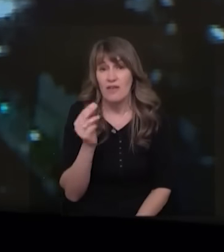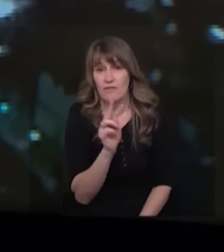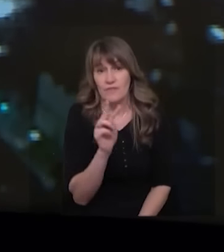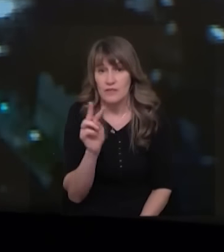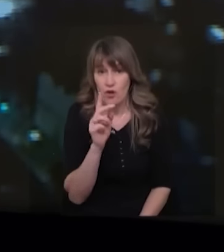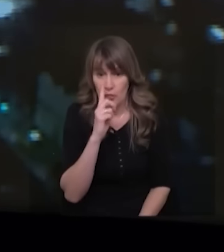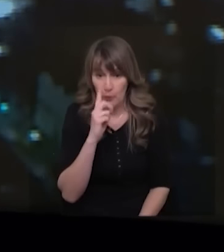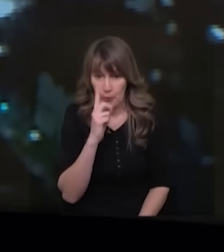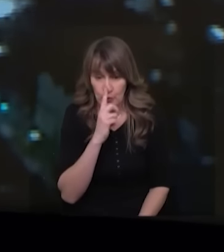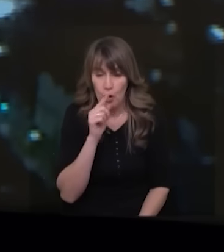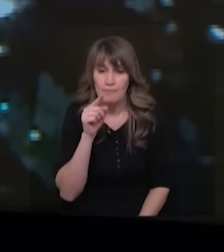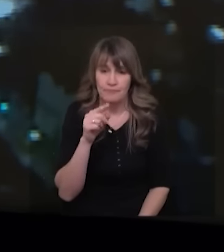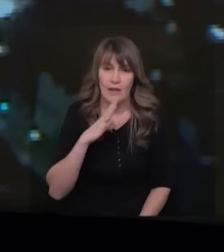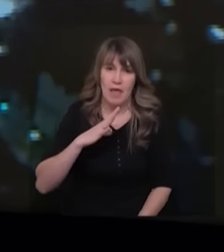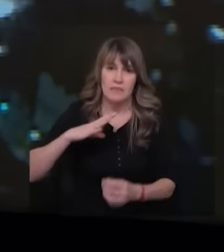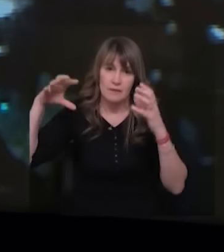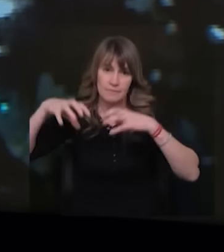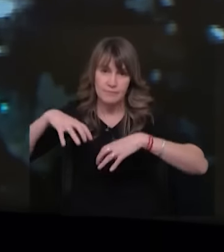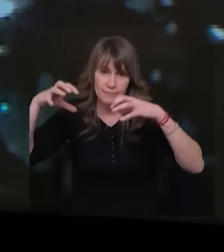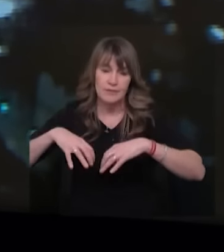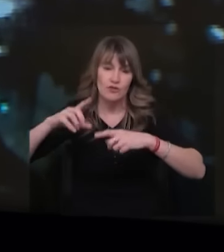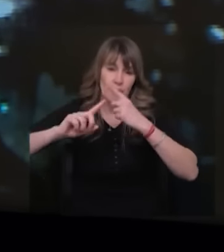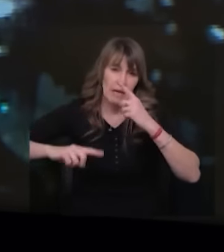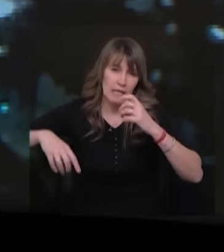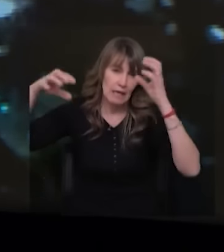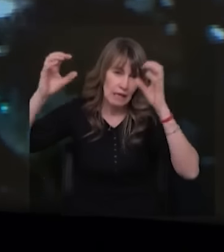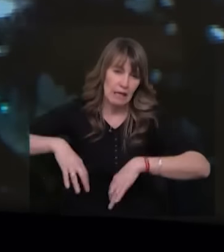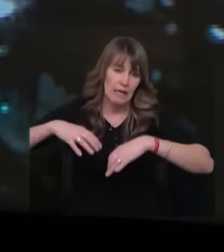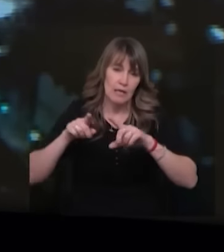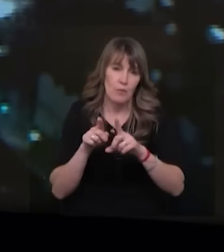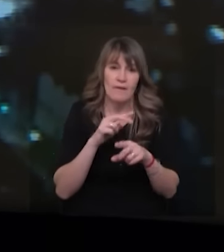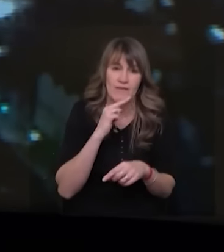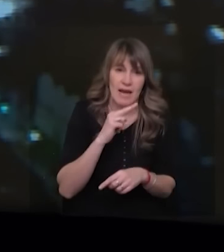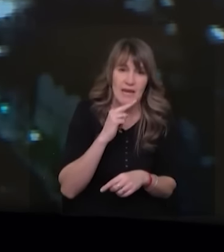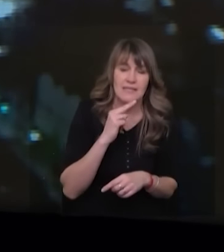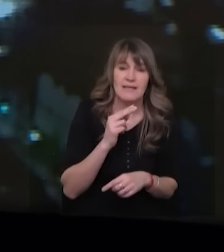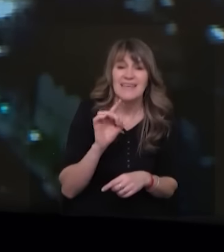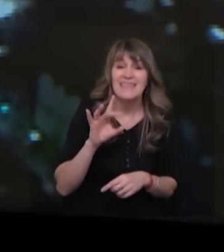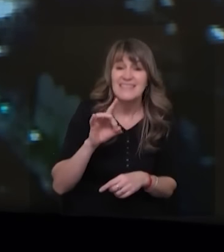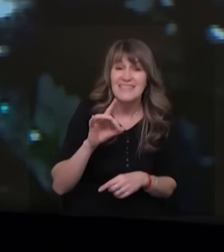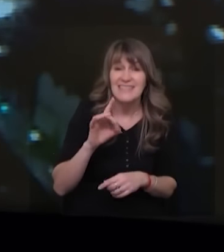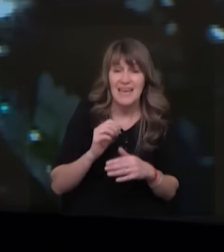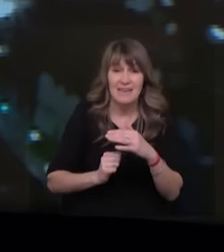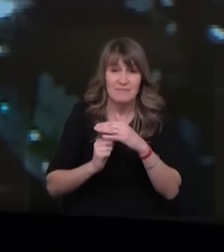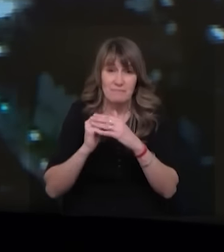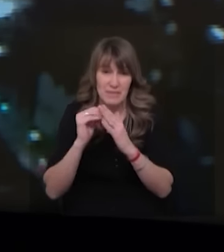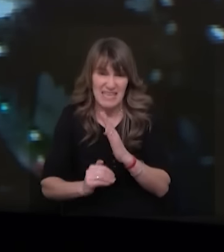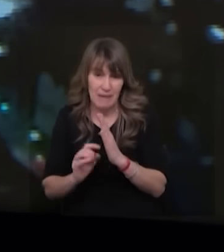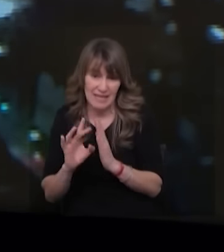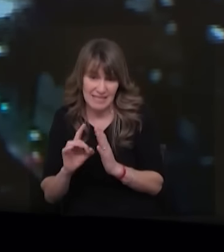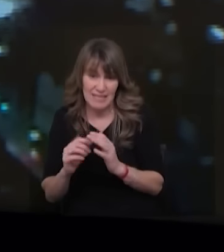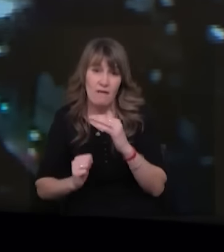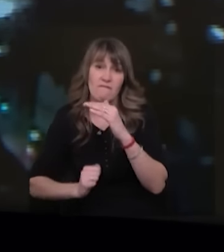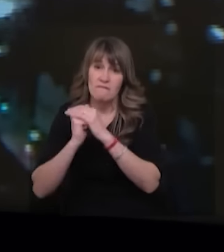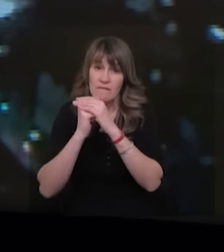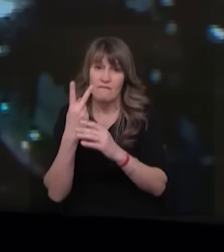área metropolitana tendrá precipitaciones y tormentas igual que el viernes una min mínima más alta de 15 gr y una máxima igual de 20